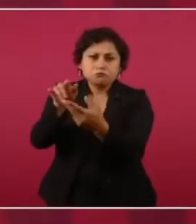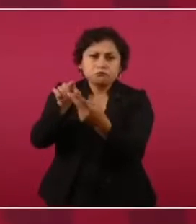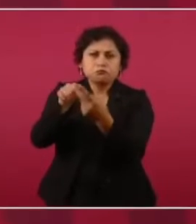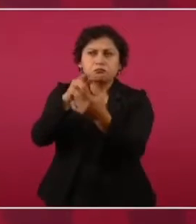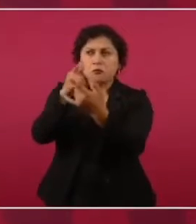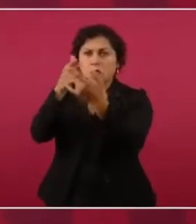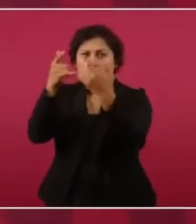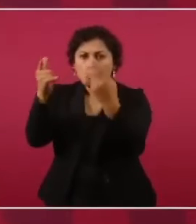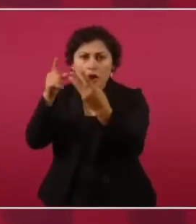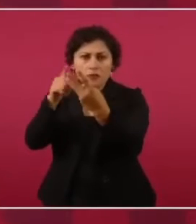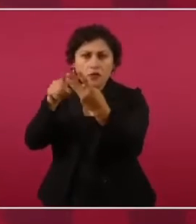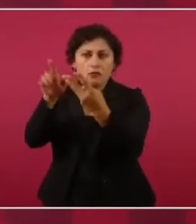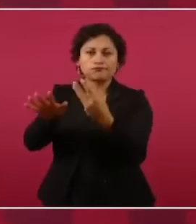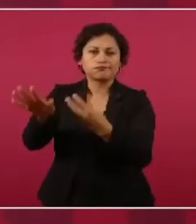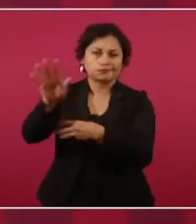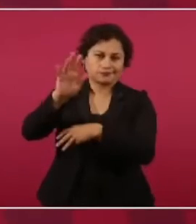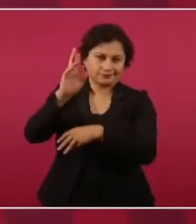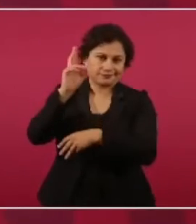rusos.